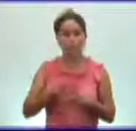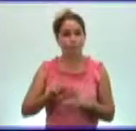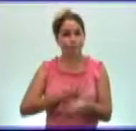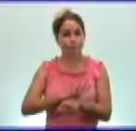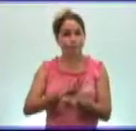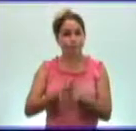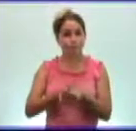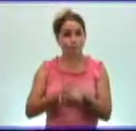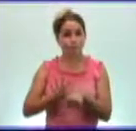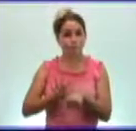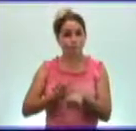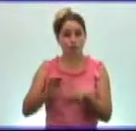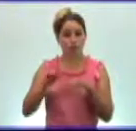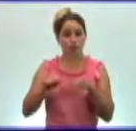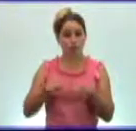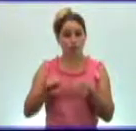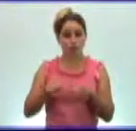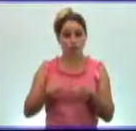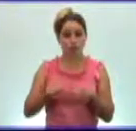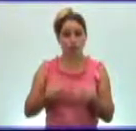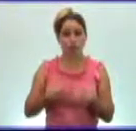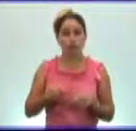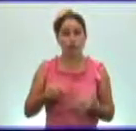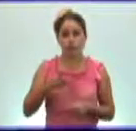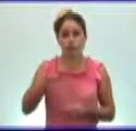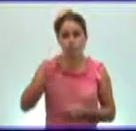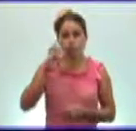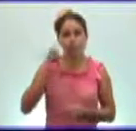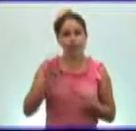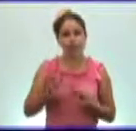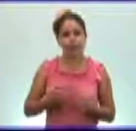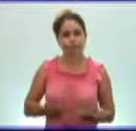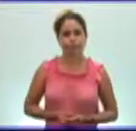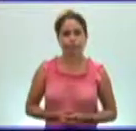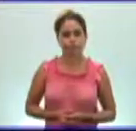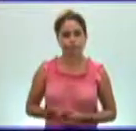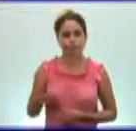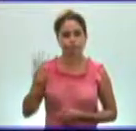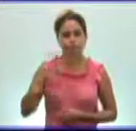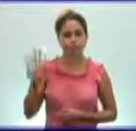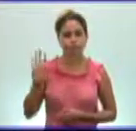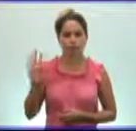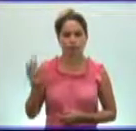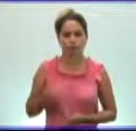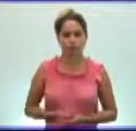con esta pandemia que tanto nos ha traído en dificultad. Hasta la próxima clase.